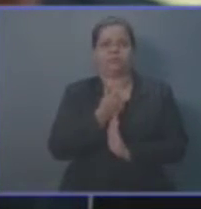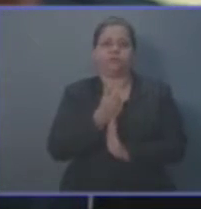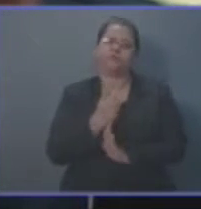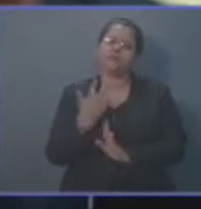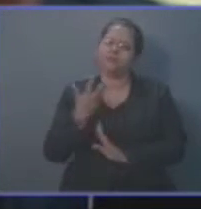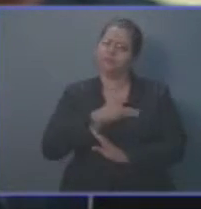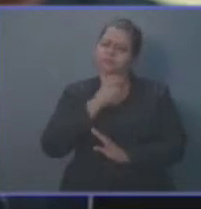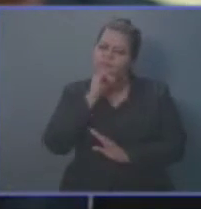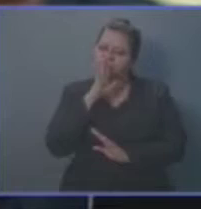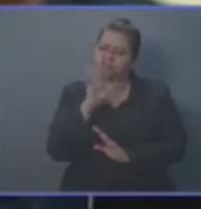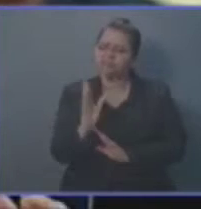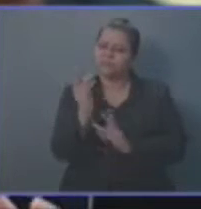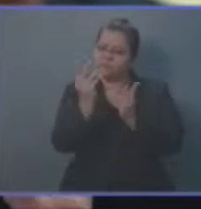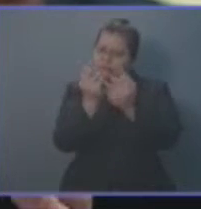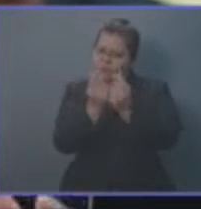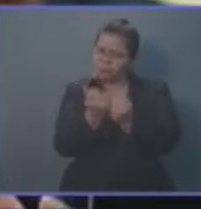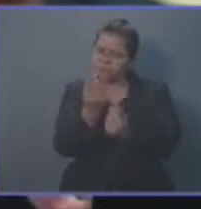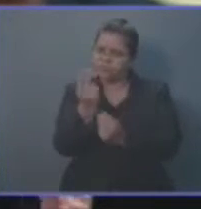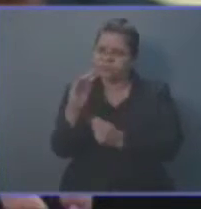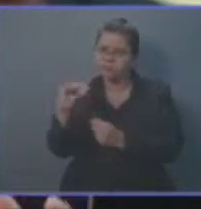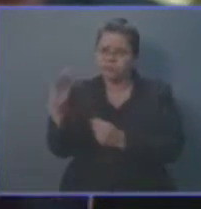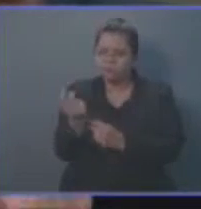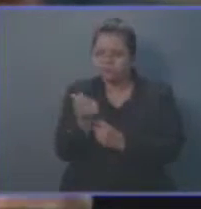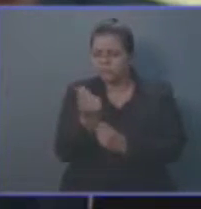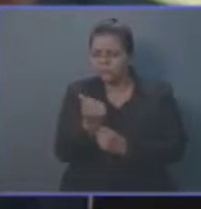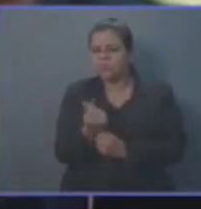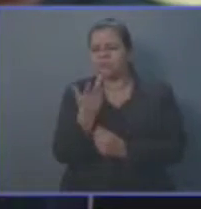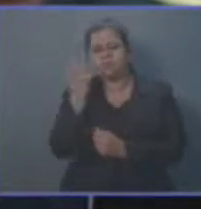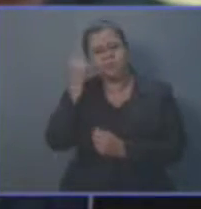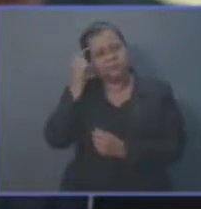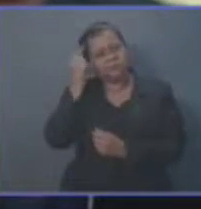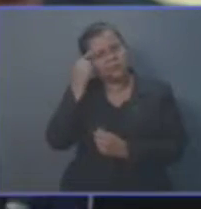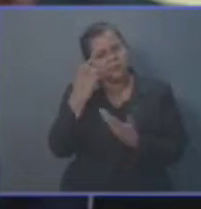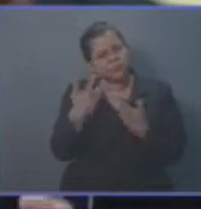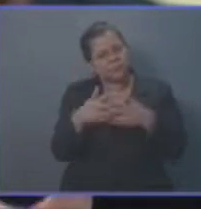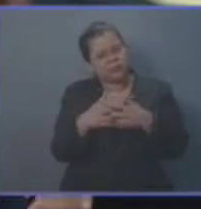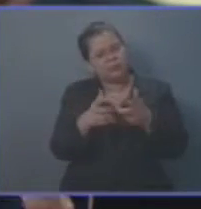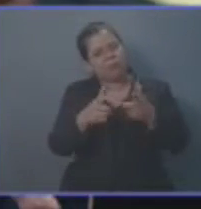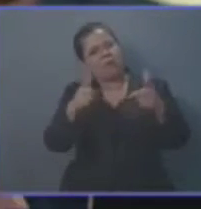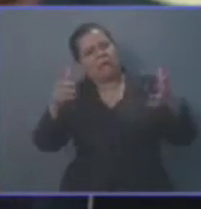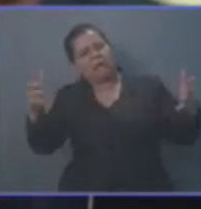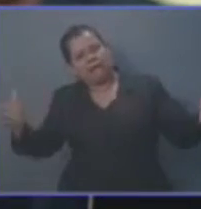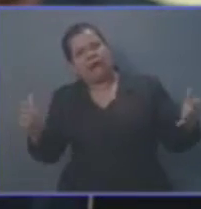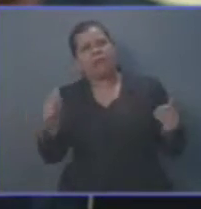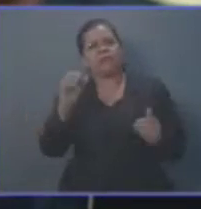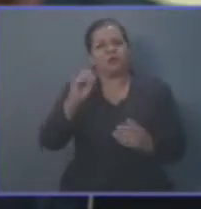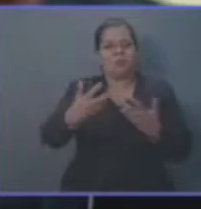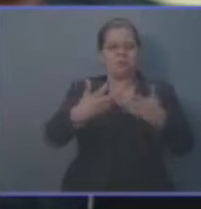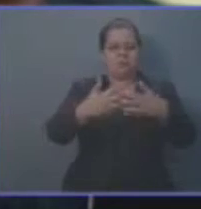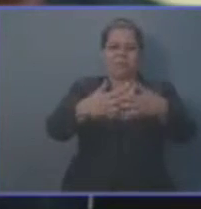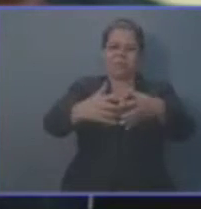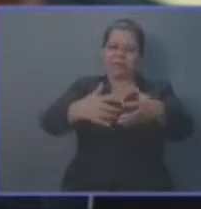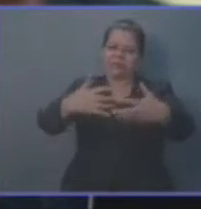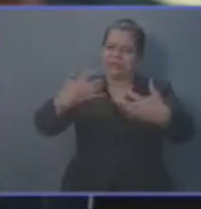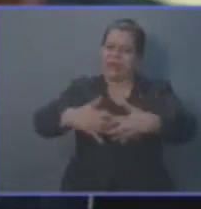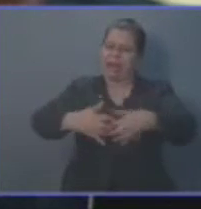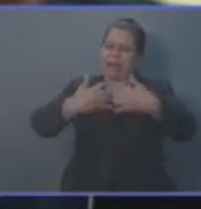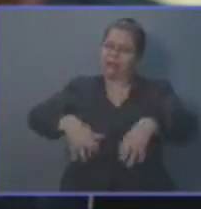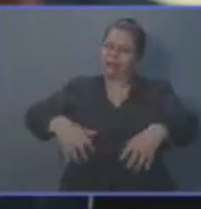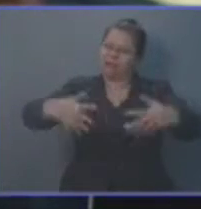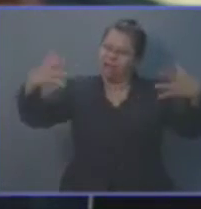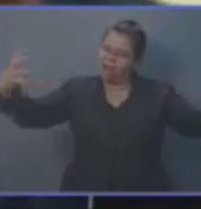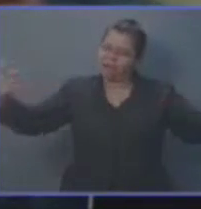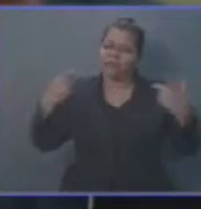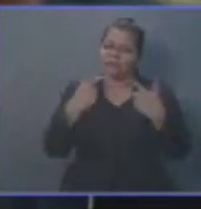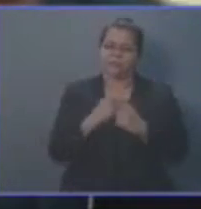de la economía, pensamos solo en las grandes empresas o en aquellos monstruos multinacionales.